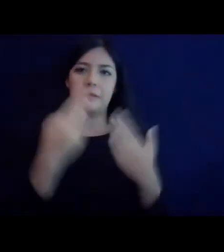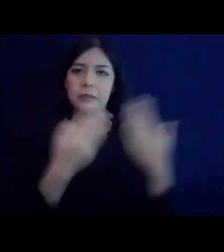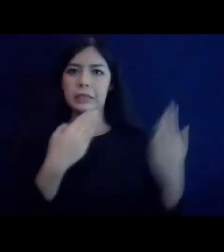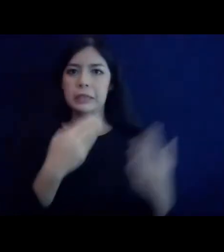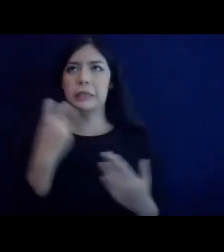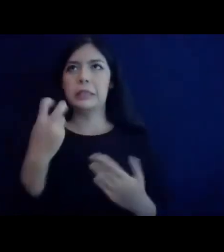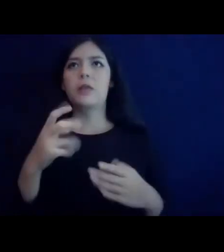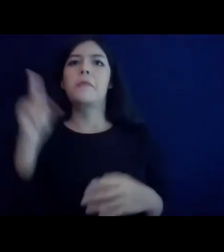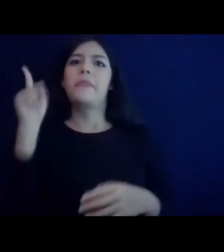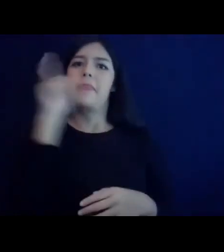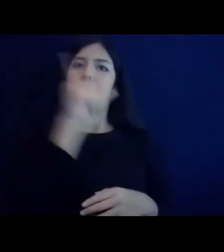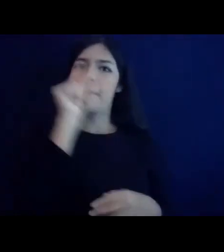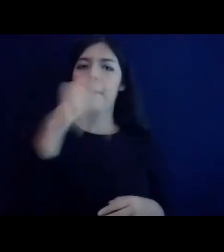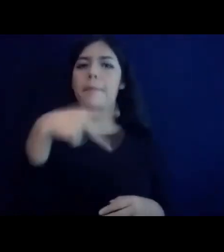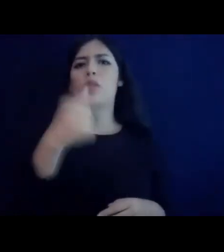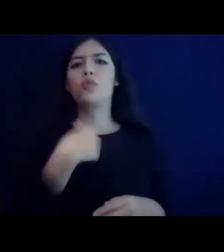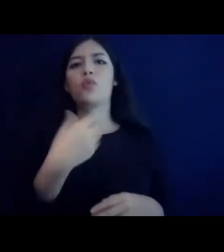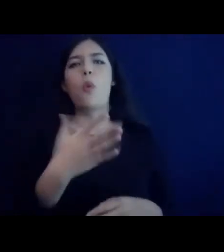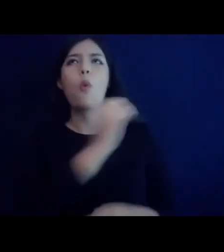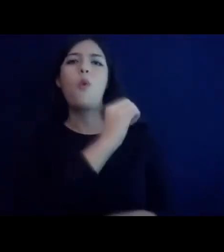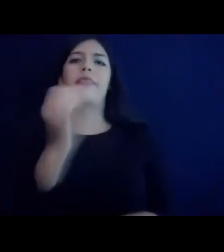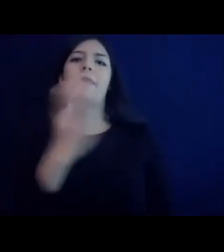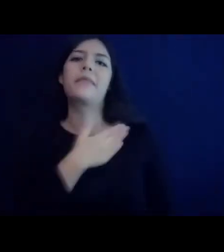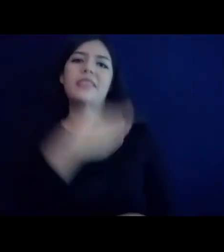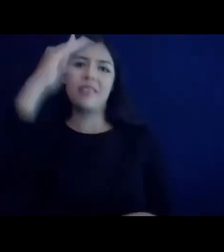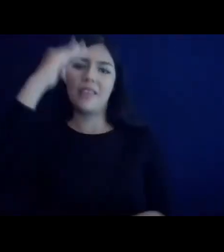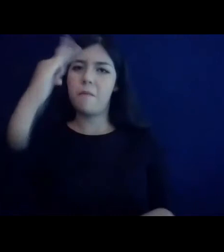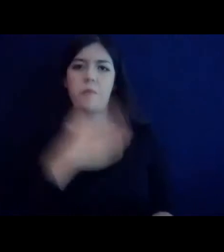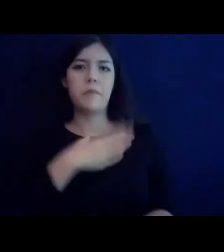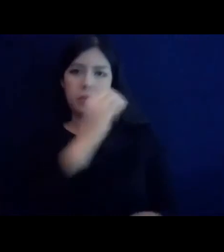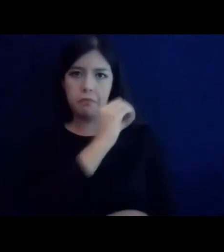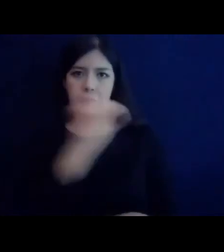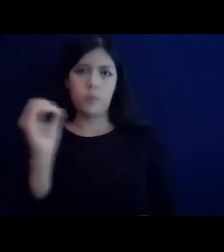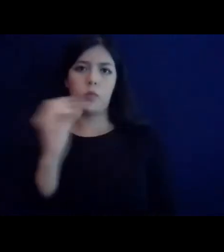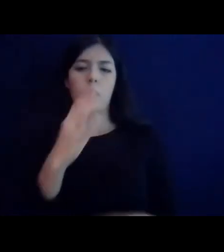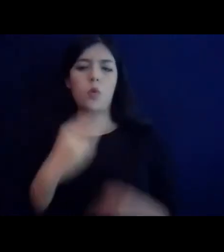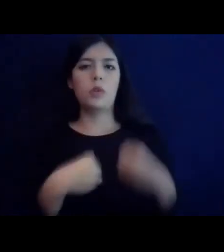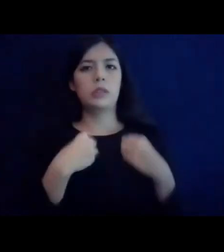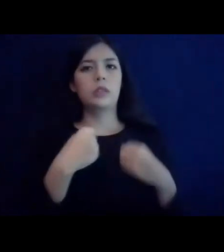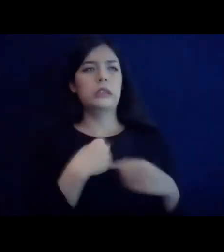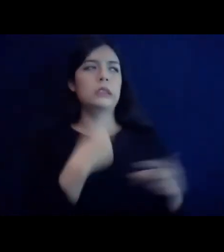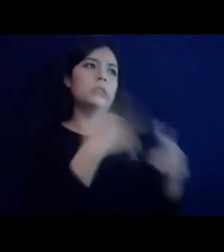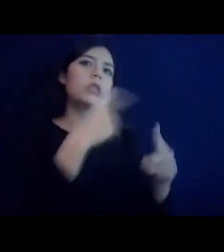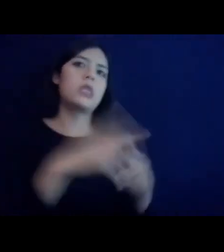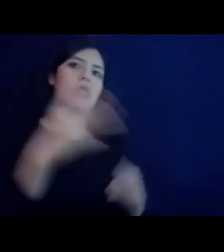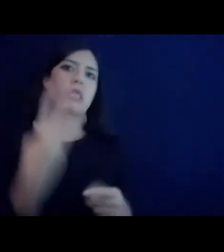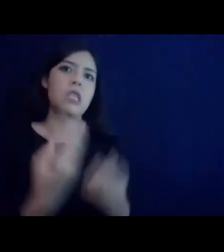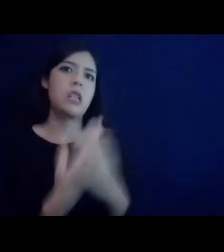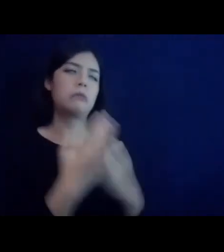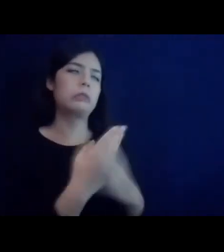yo organizaba mis tiempos, no importaba si yo entregaba una tarea a las 3 de la mañana, ya el maestro la